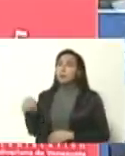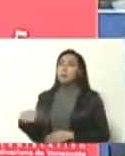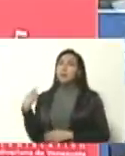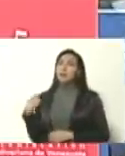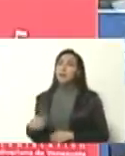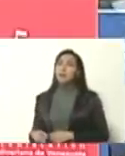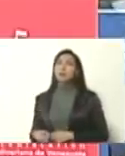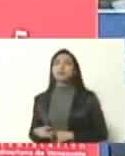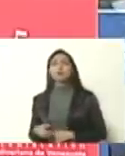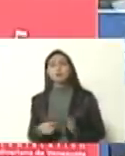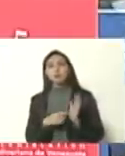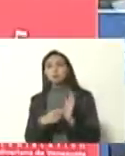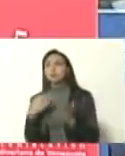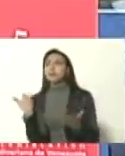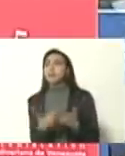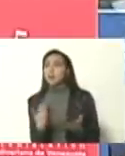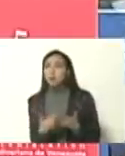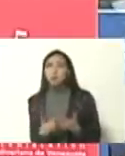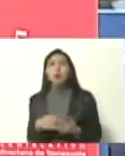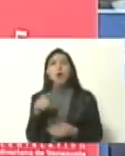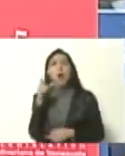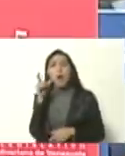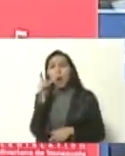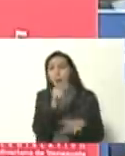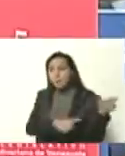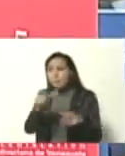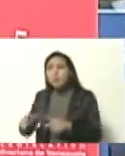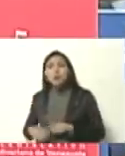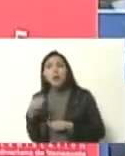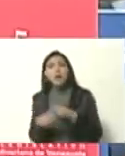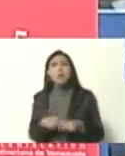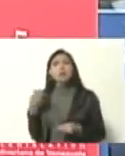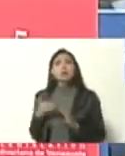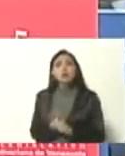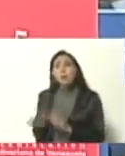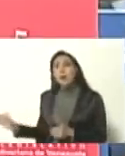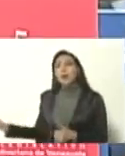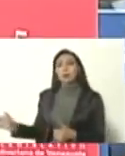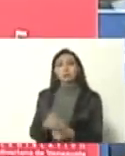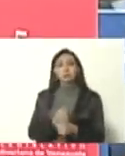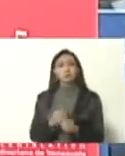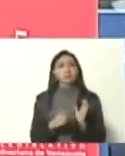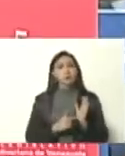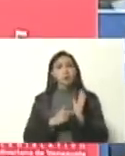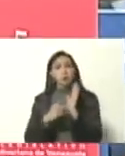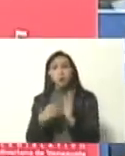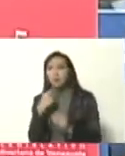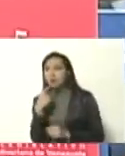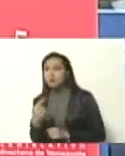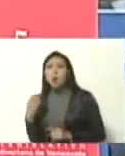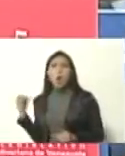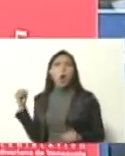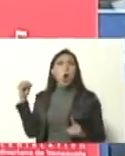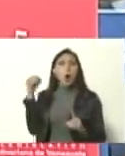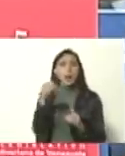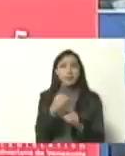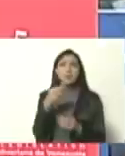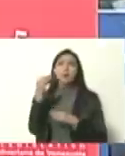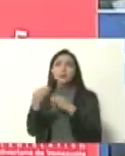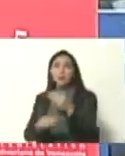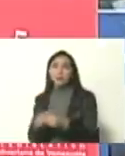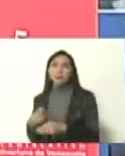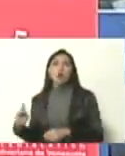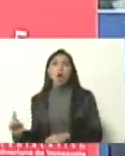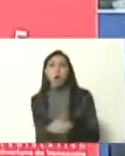testimonio de algunos delincuentes terroristas capturados que señalaban que ese era uno de los objetivos que perseguía el